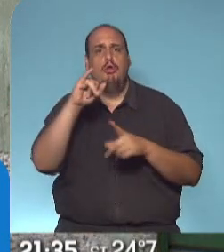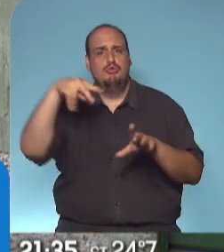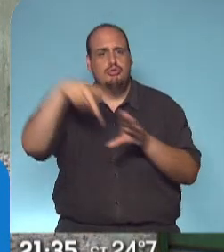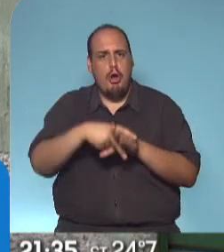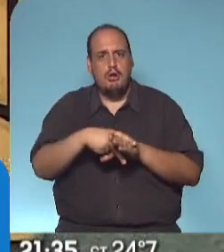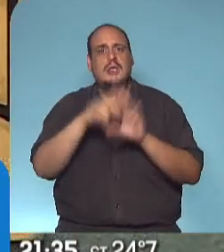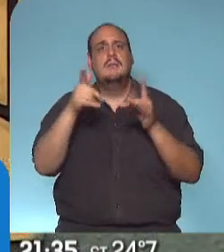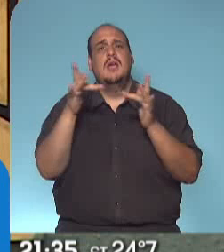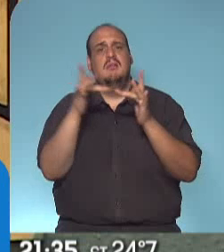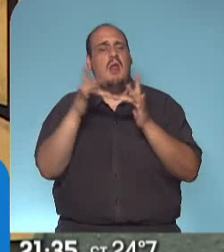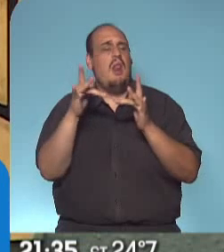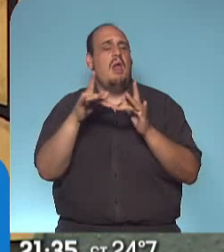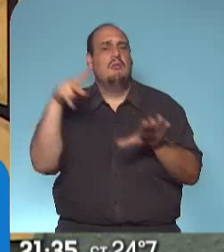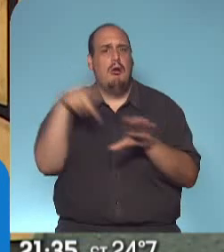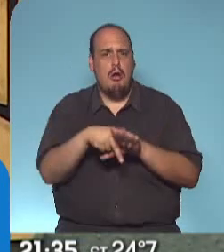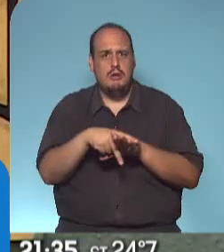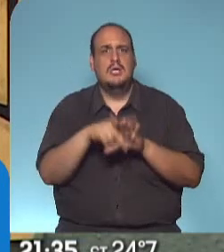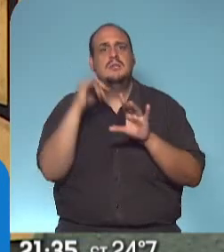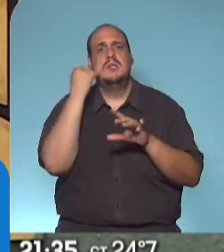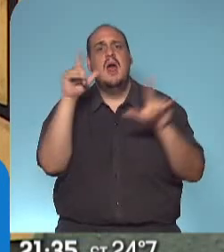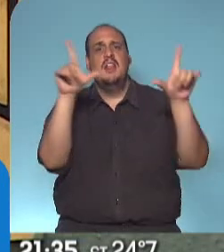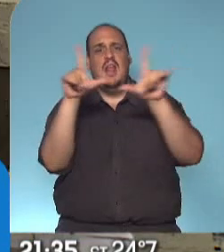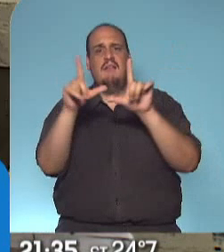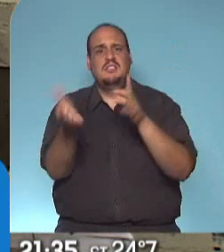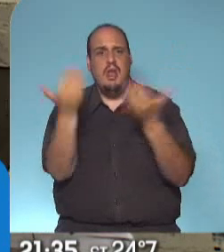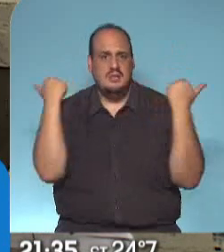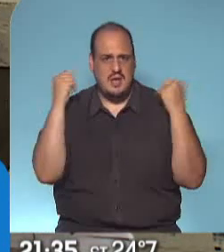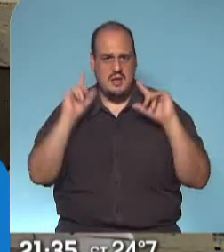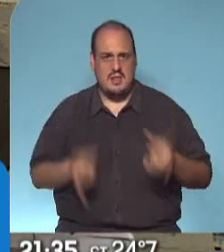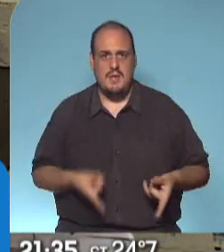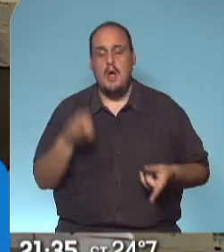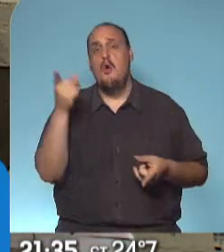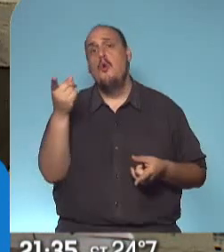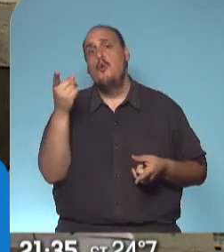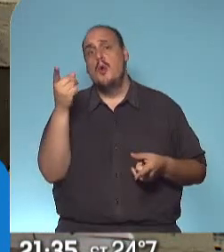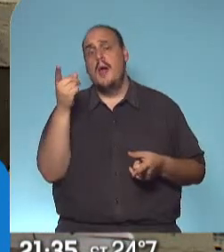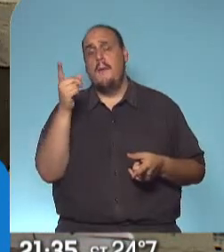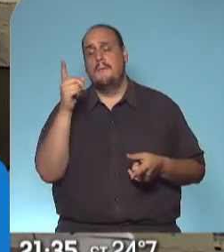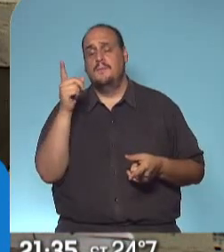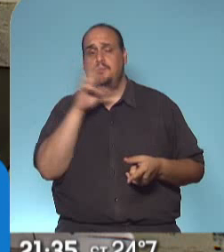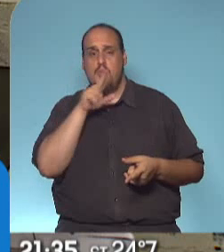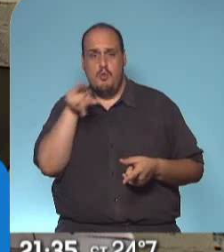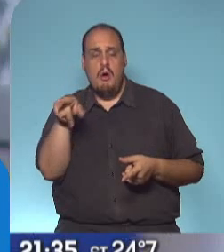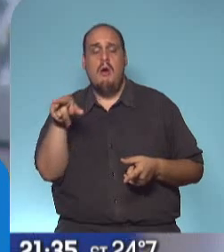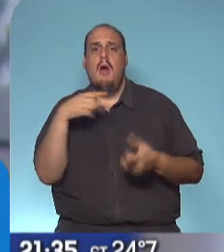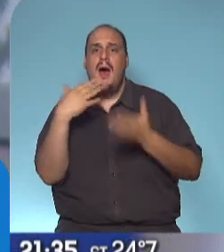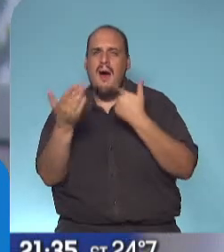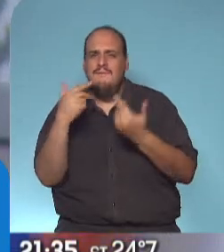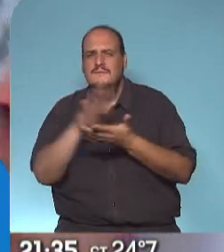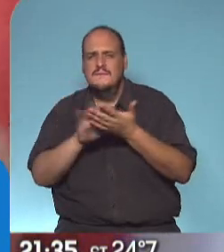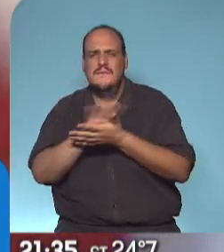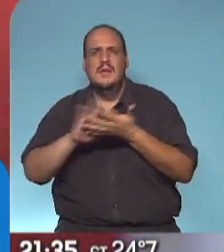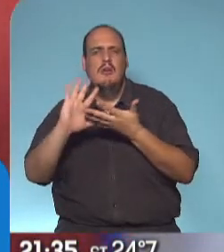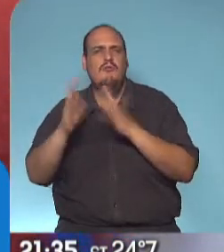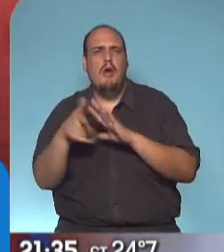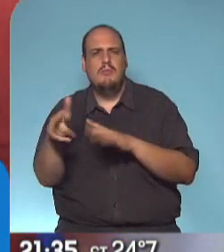cortado el internet y le estaba sacando ya los televisores a una de ellas que intentó negociar poder quedarse acá y no quedarse en la calle, dejó